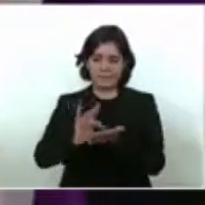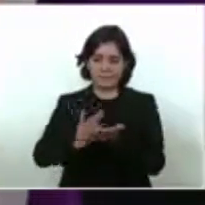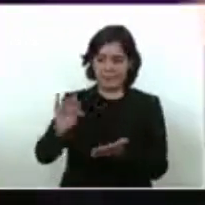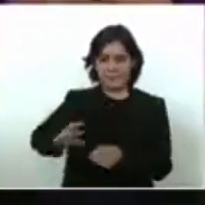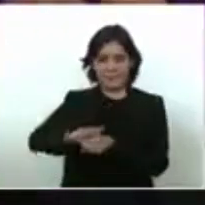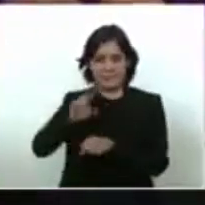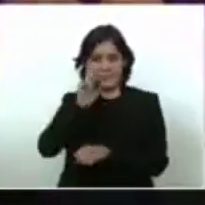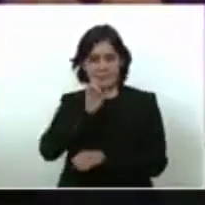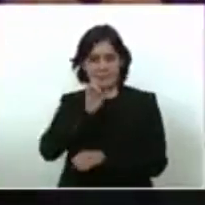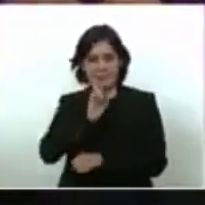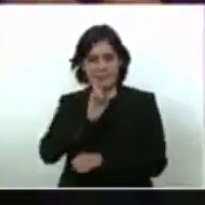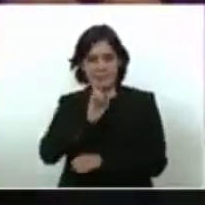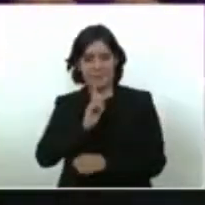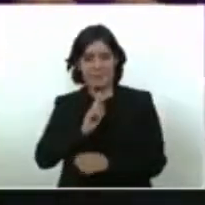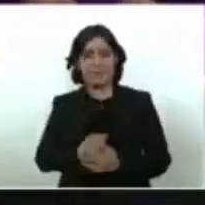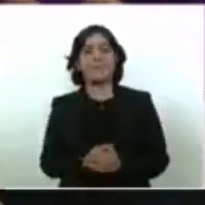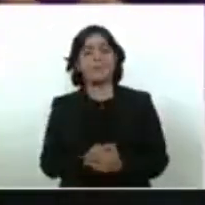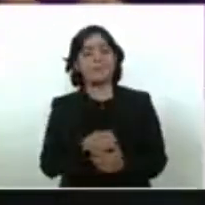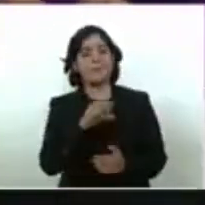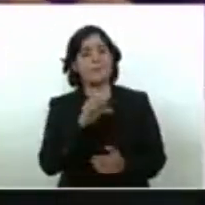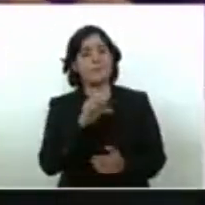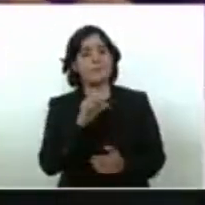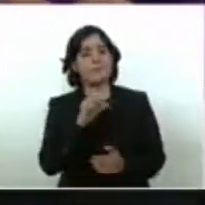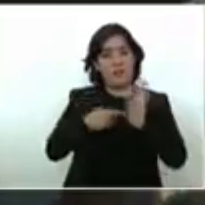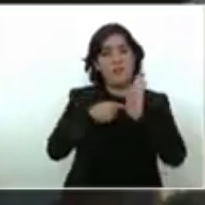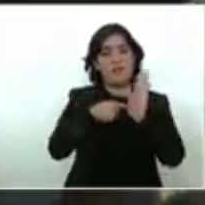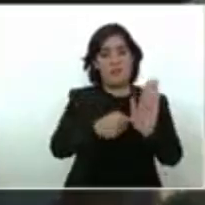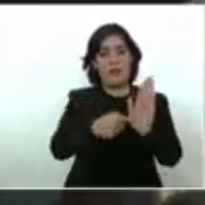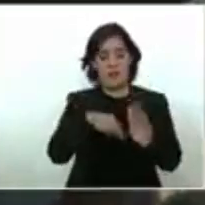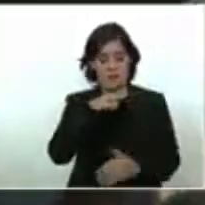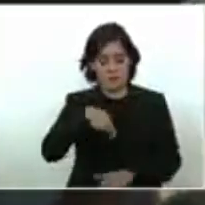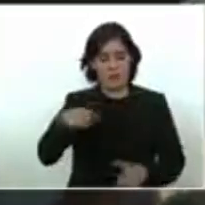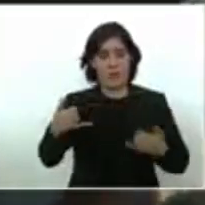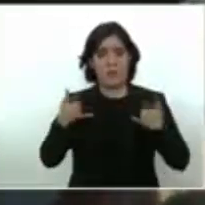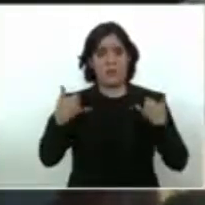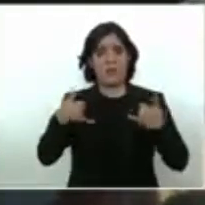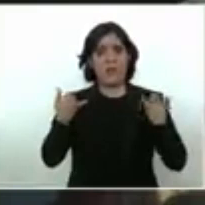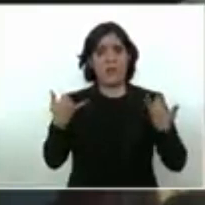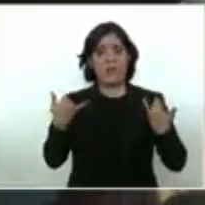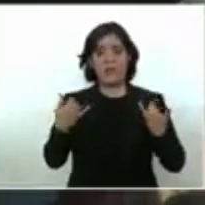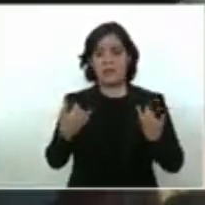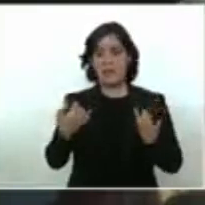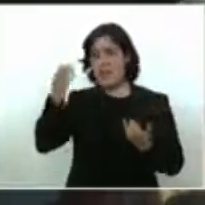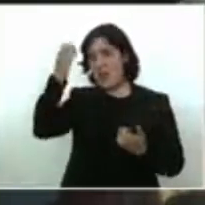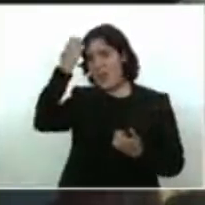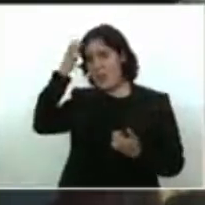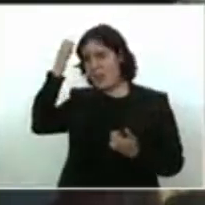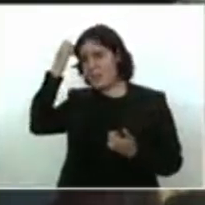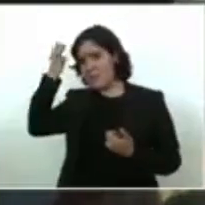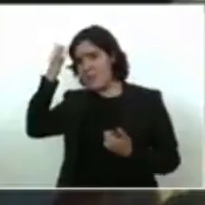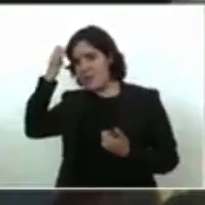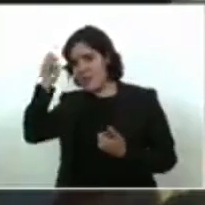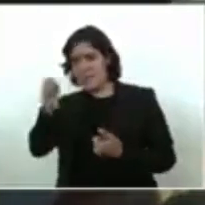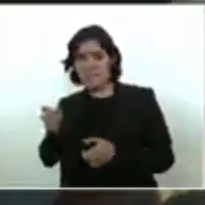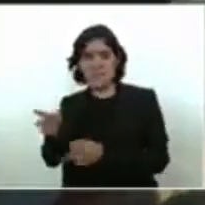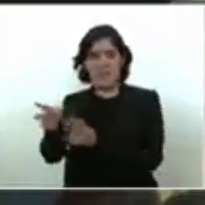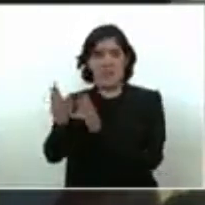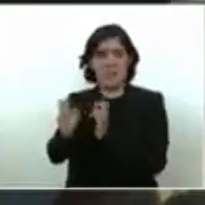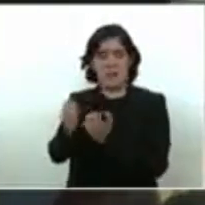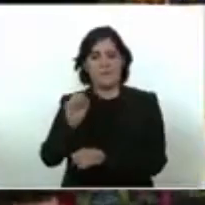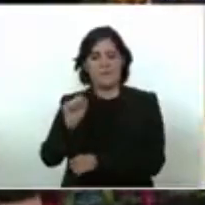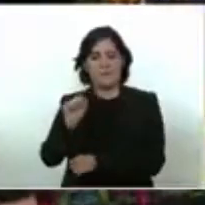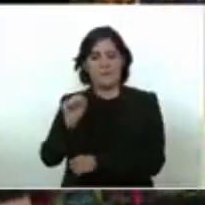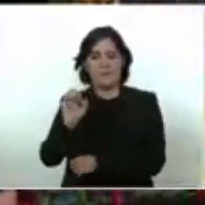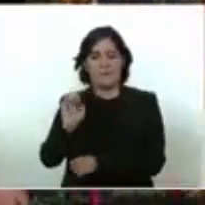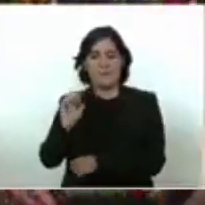mujeres en cargos de elección popular y en espacio de toma de decisiones de las 37 entidades federativas junto a la secretaria de gobernación Luisa